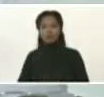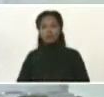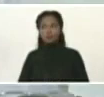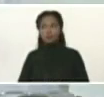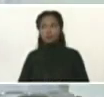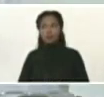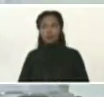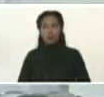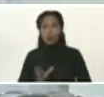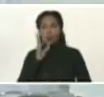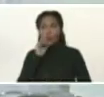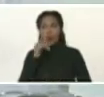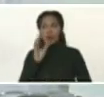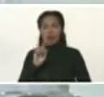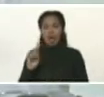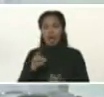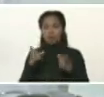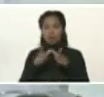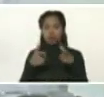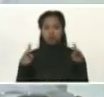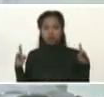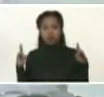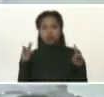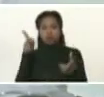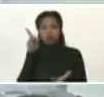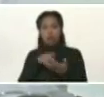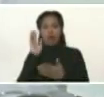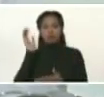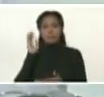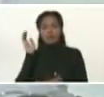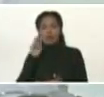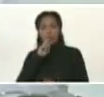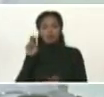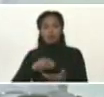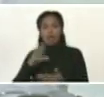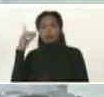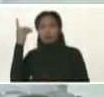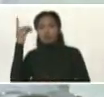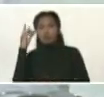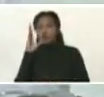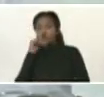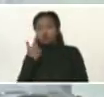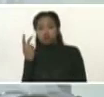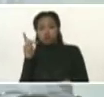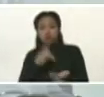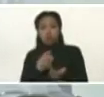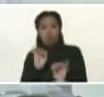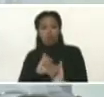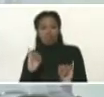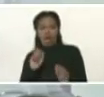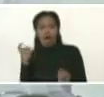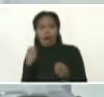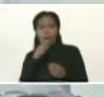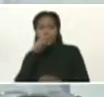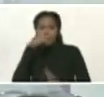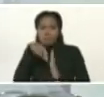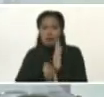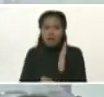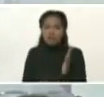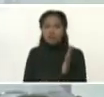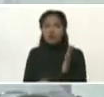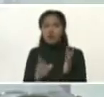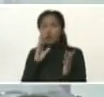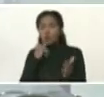No ha habido quórum en la Asamblea Legislativa de Bolivia, el poder legislativo en el Parlamento de Bolivia. No